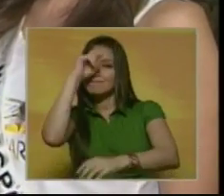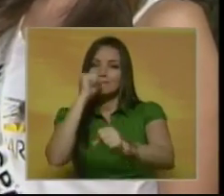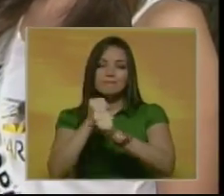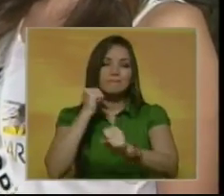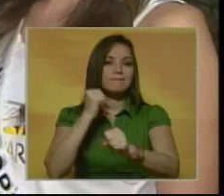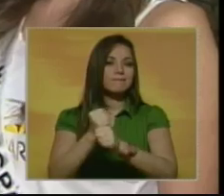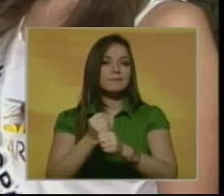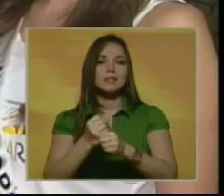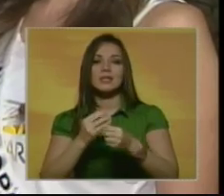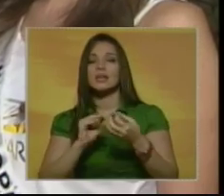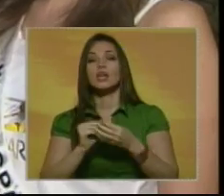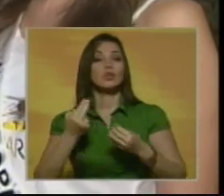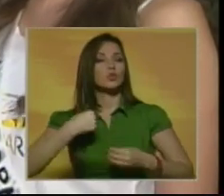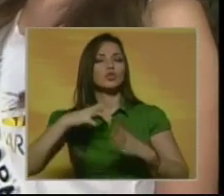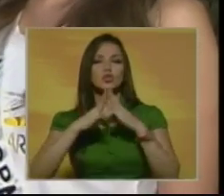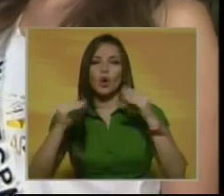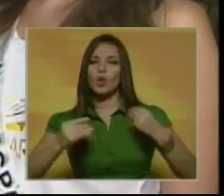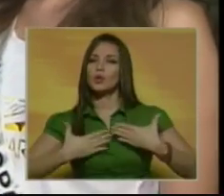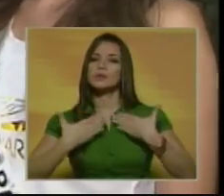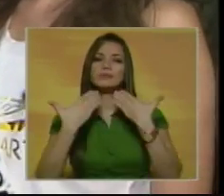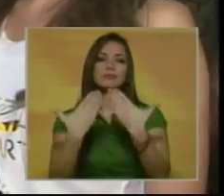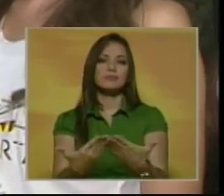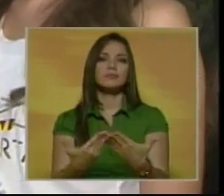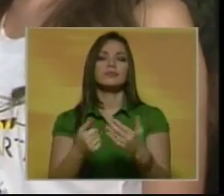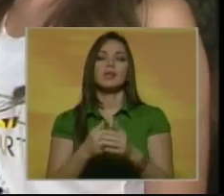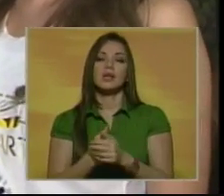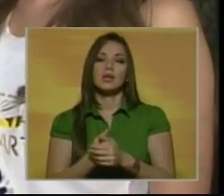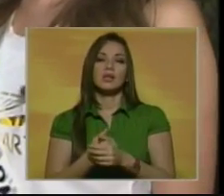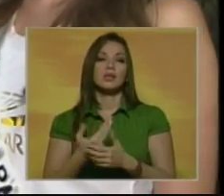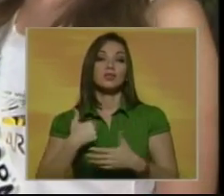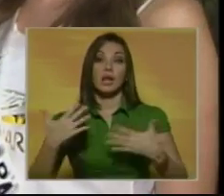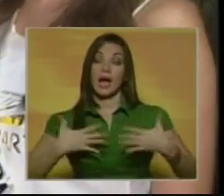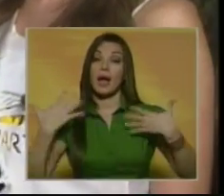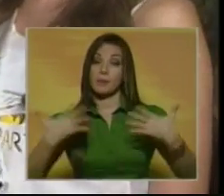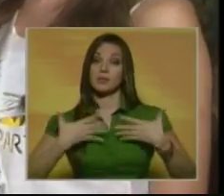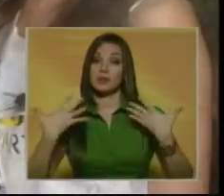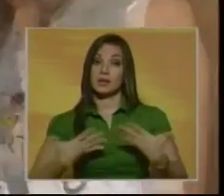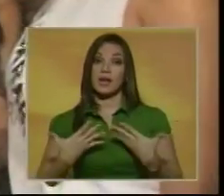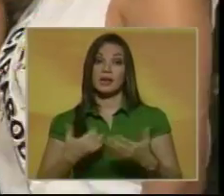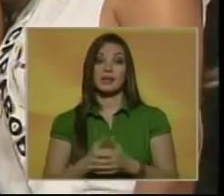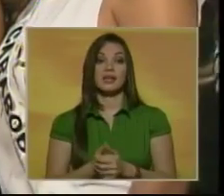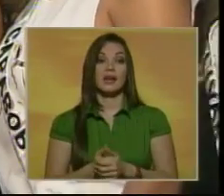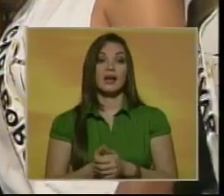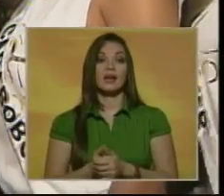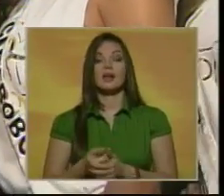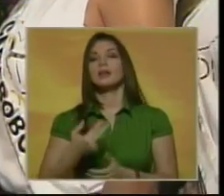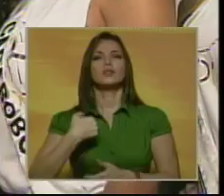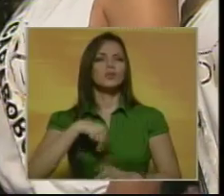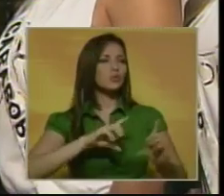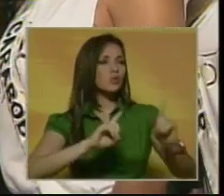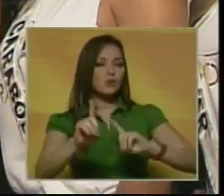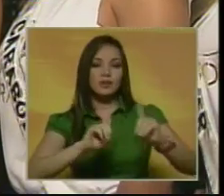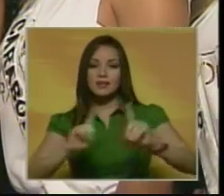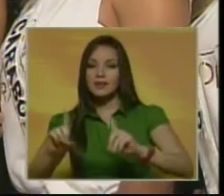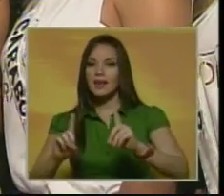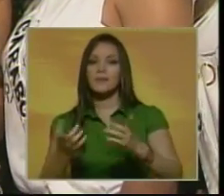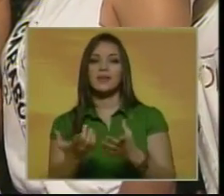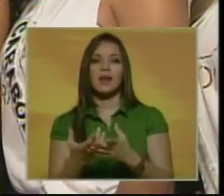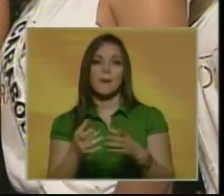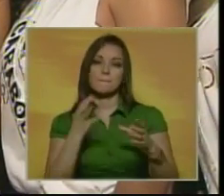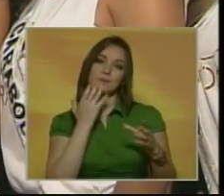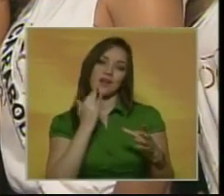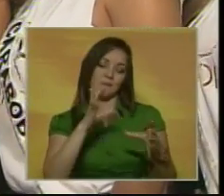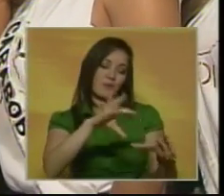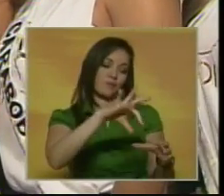espectacular porque de verdad que todas le hemos puesto mucha gana y lo hemos hecho con mucha motivación y con mucha alegría. Tuvimos una dinámica que cada quien sacaba de un bol